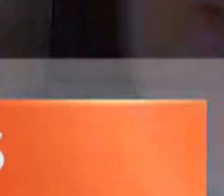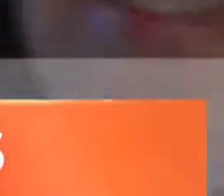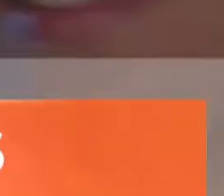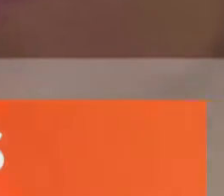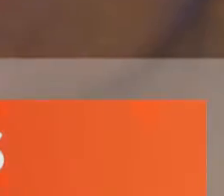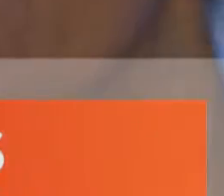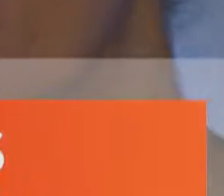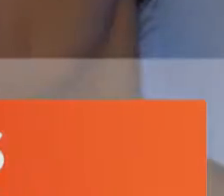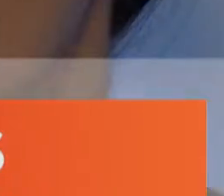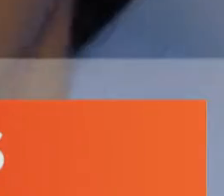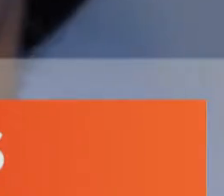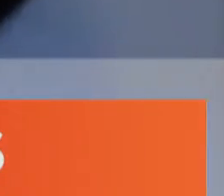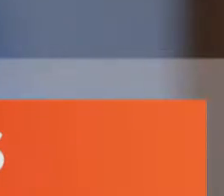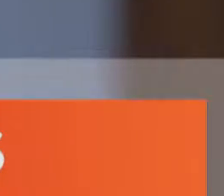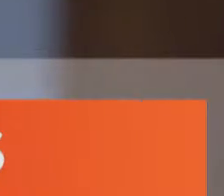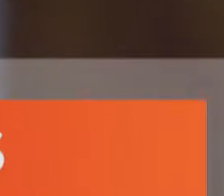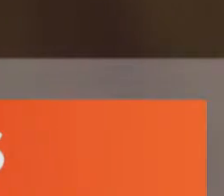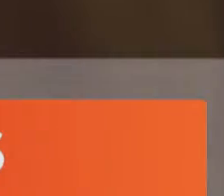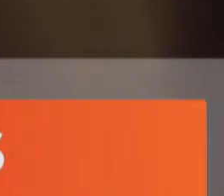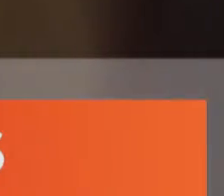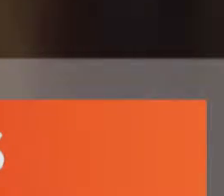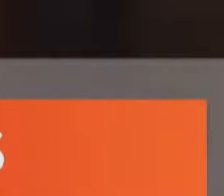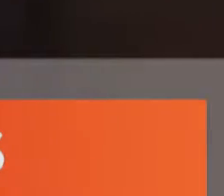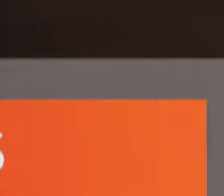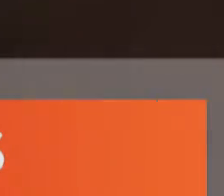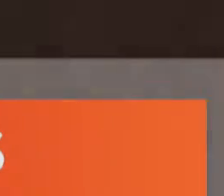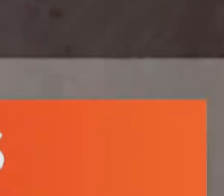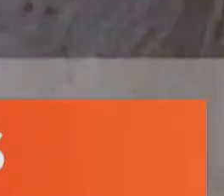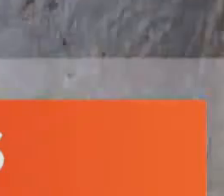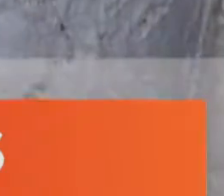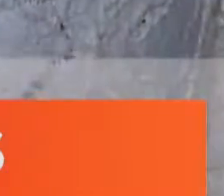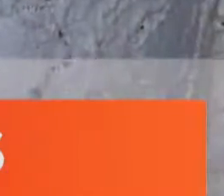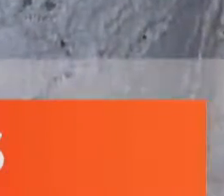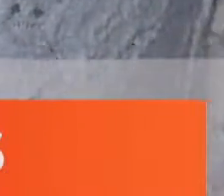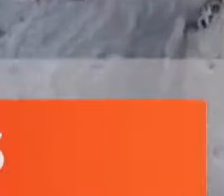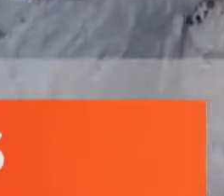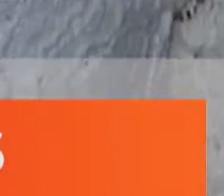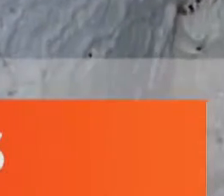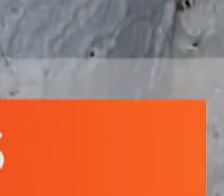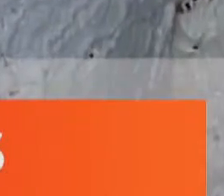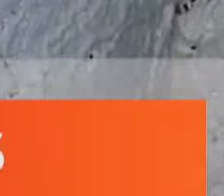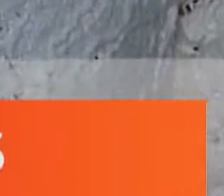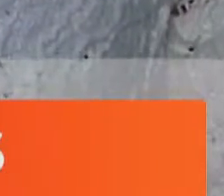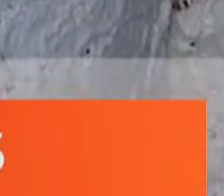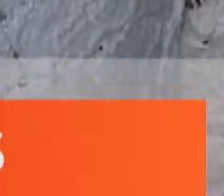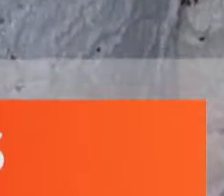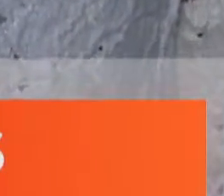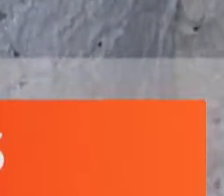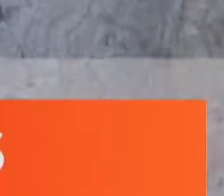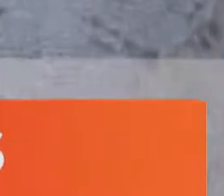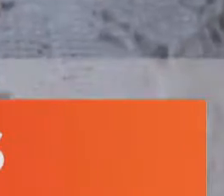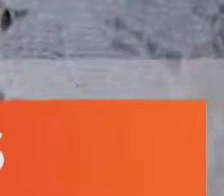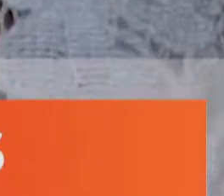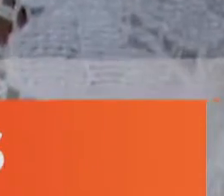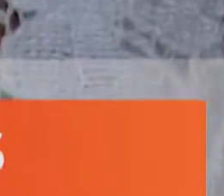perrone para modificar la ley de delitos viales luego que en el 2002 eduardo sukiassian atropellara y matara